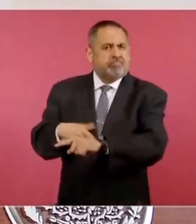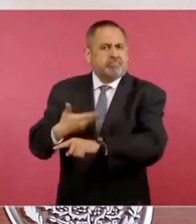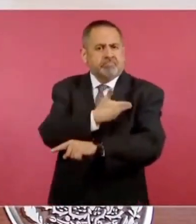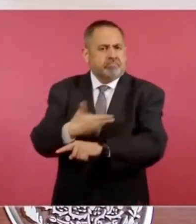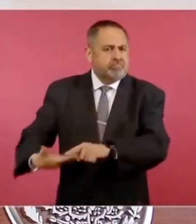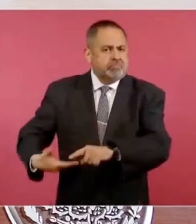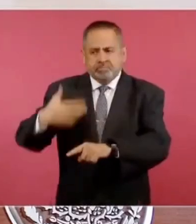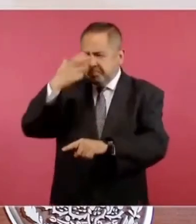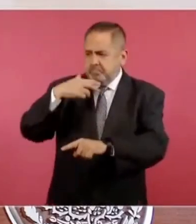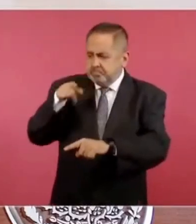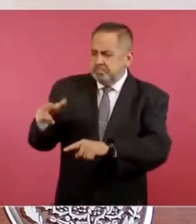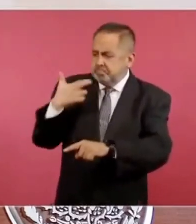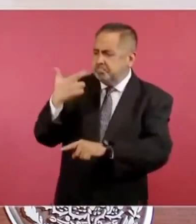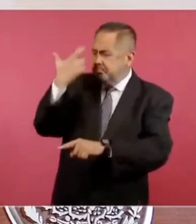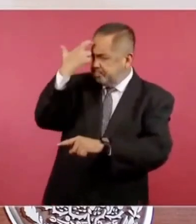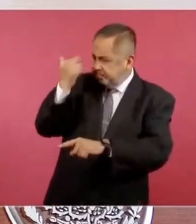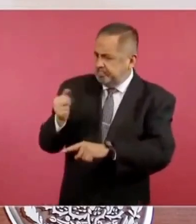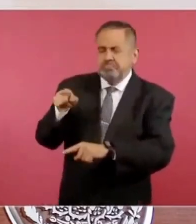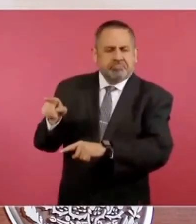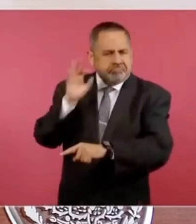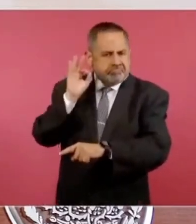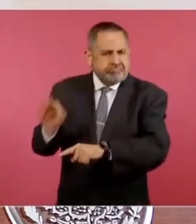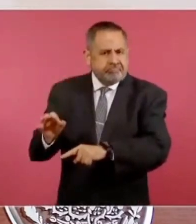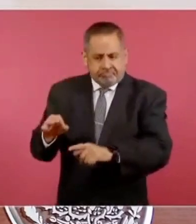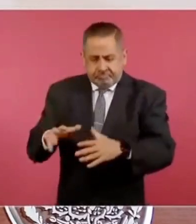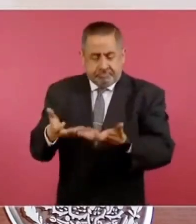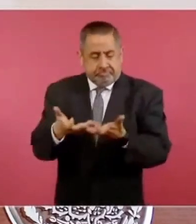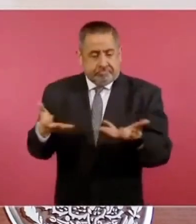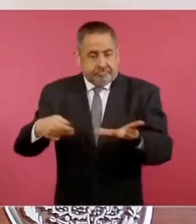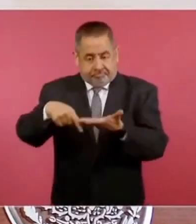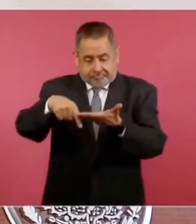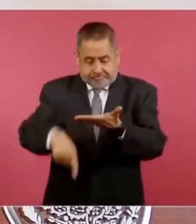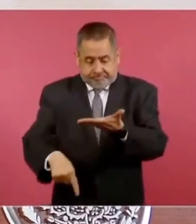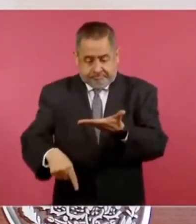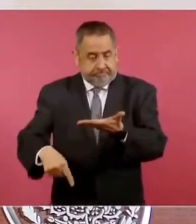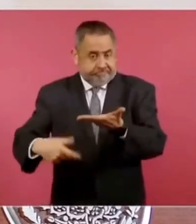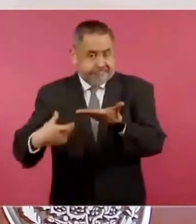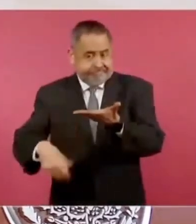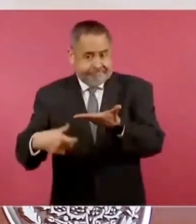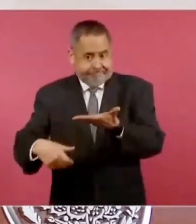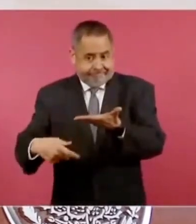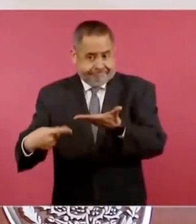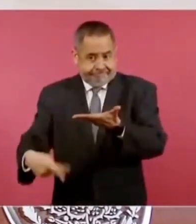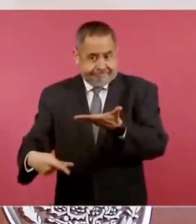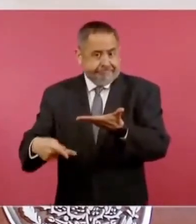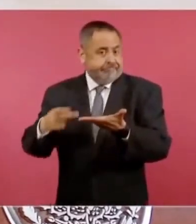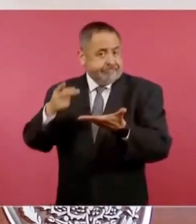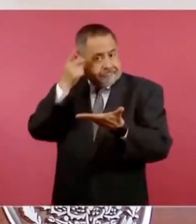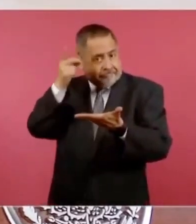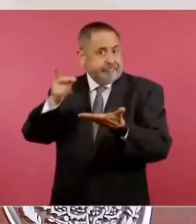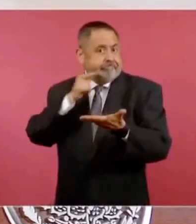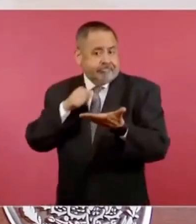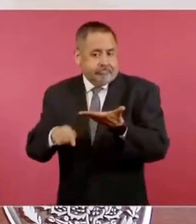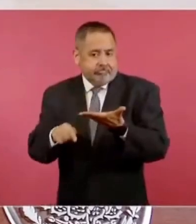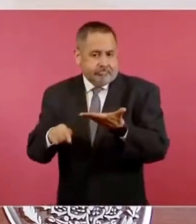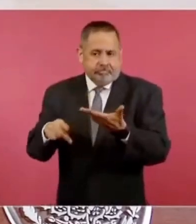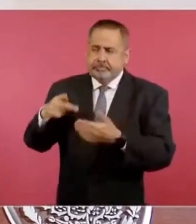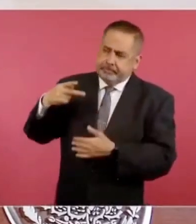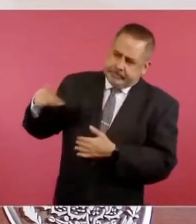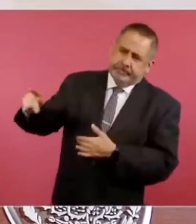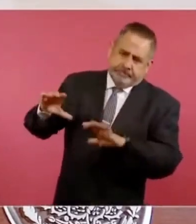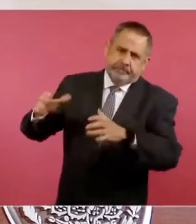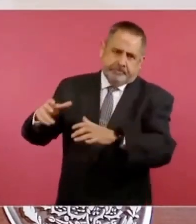razón al promover que la riqueza del subsuelo se convirtiera en parte de la